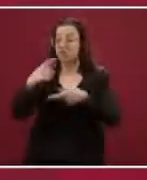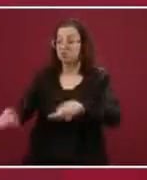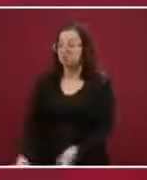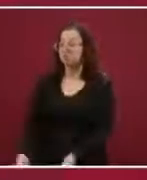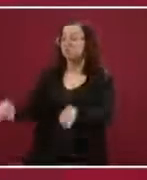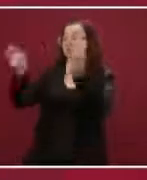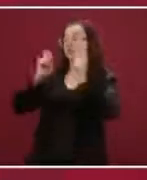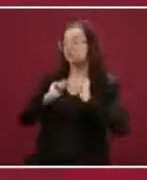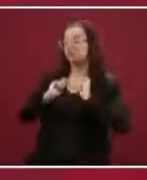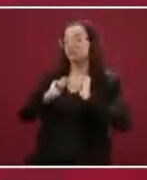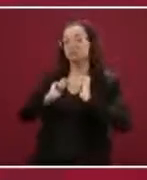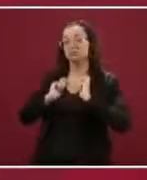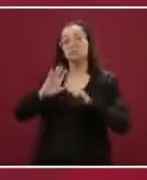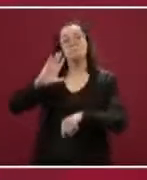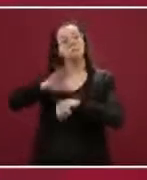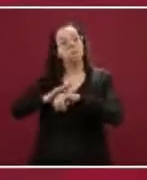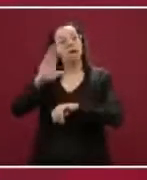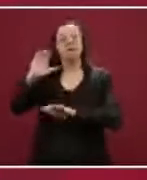porque se trata de